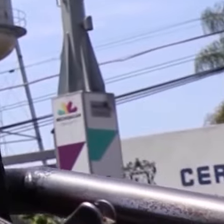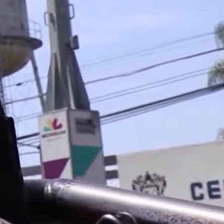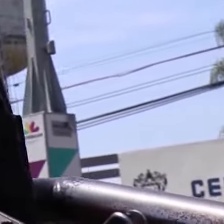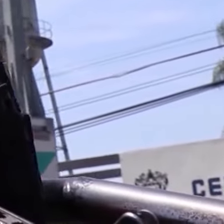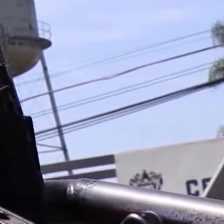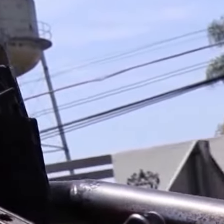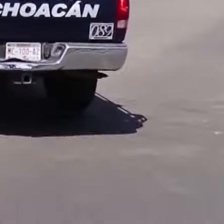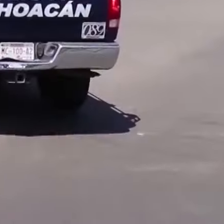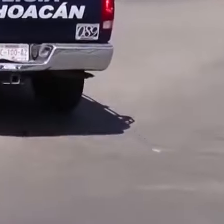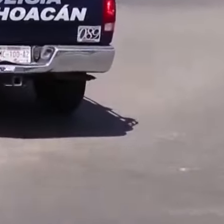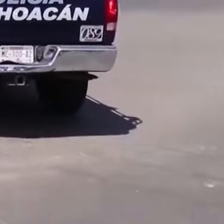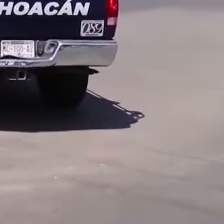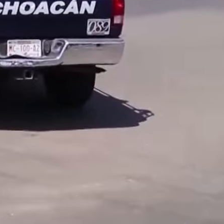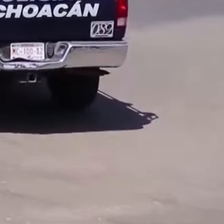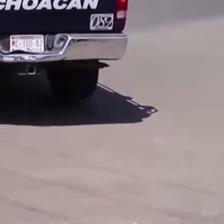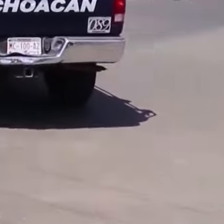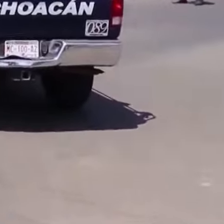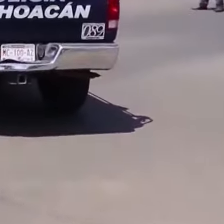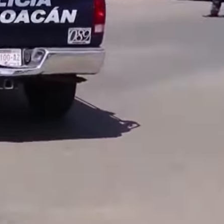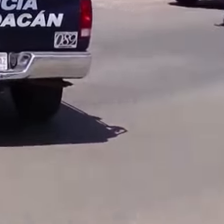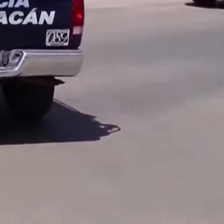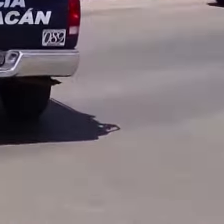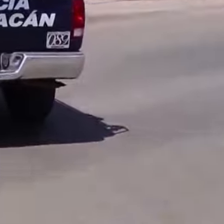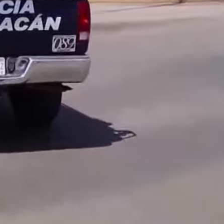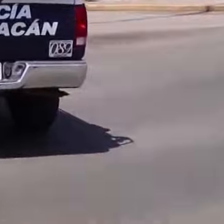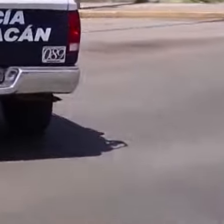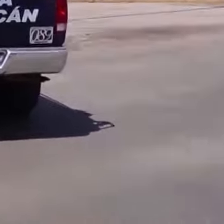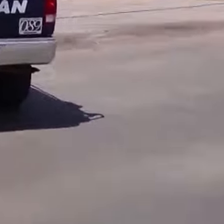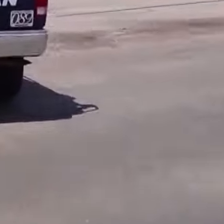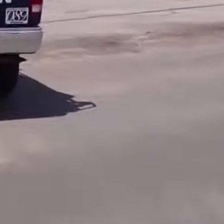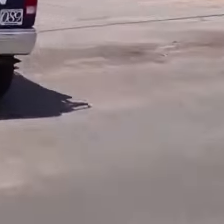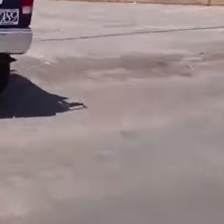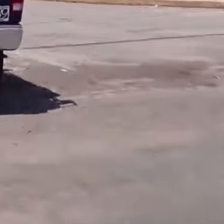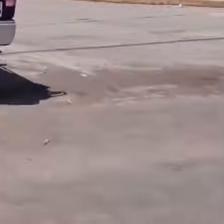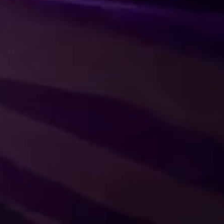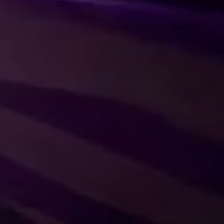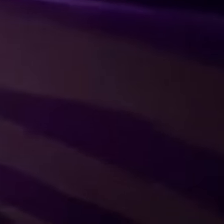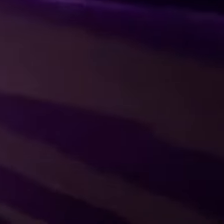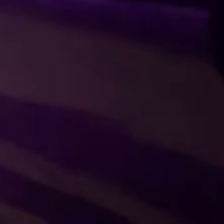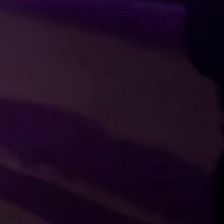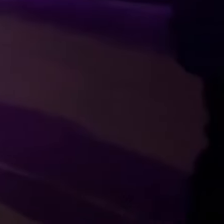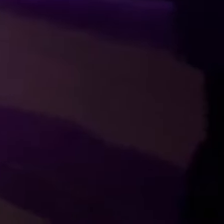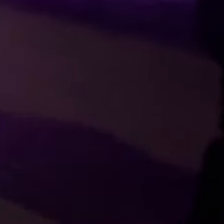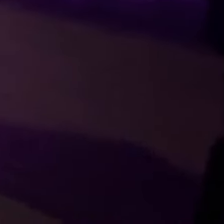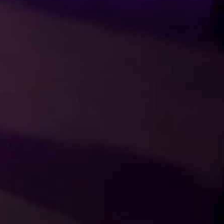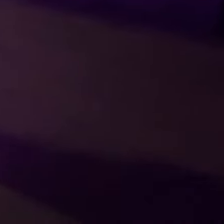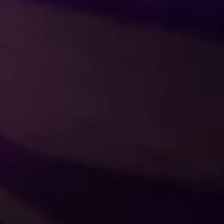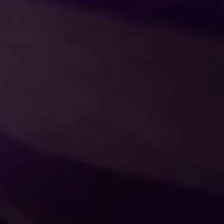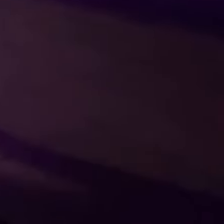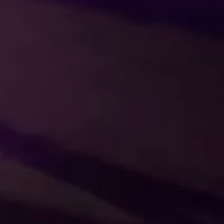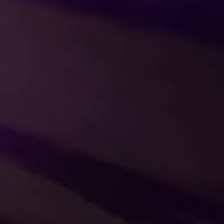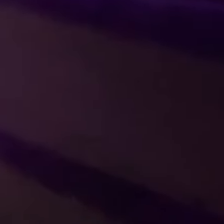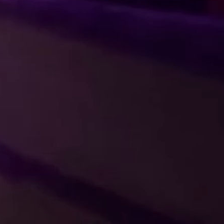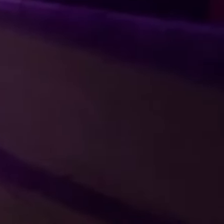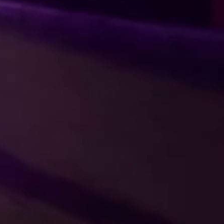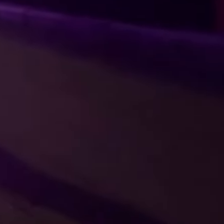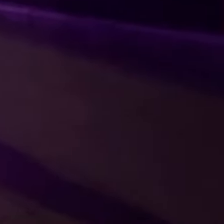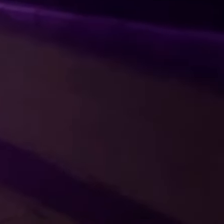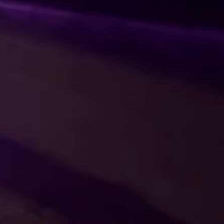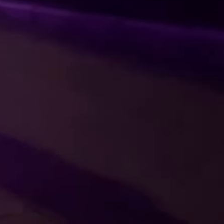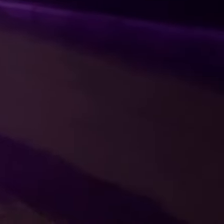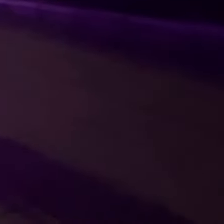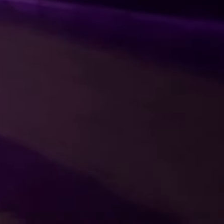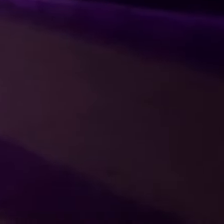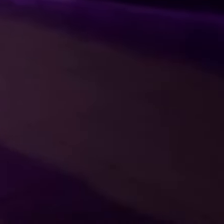tema complicado sin embargo está por encima de cualquier color político y lo importante de este caso es que se haga justicia y los